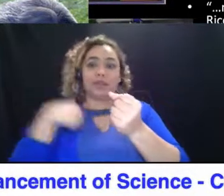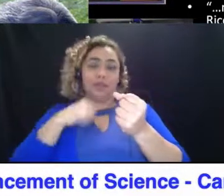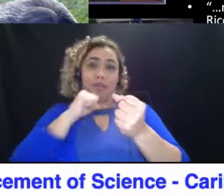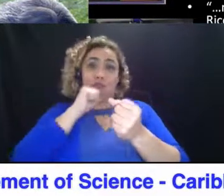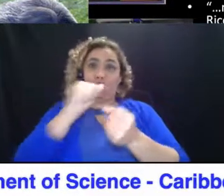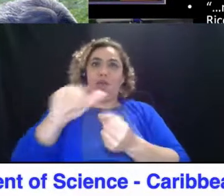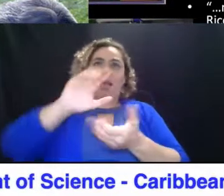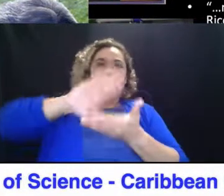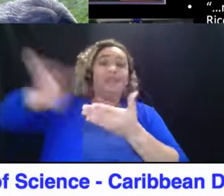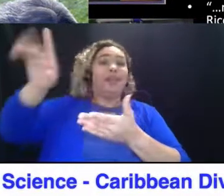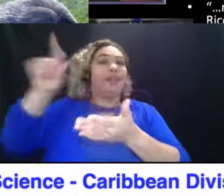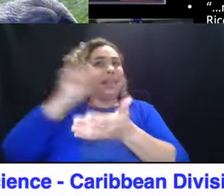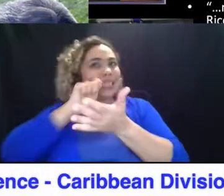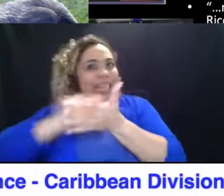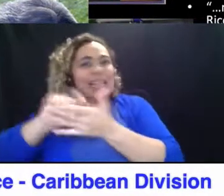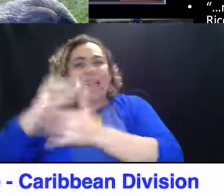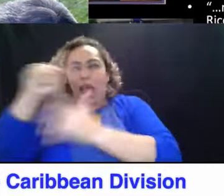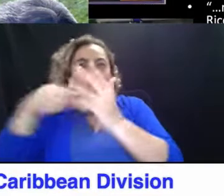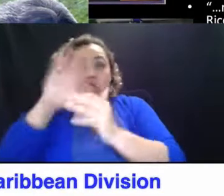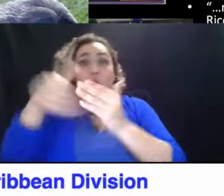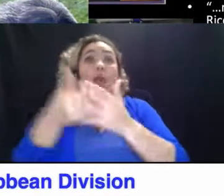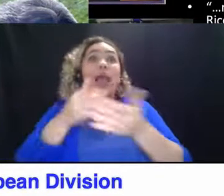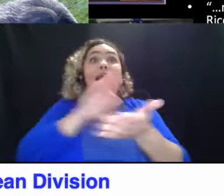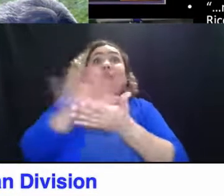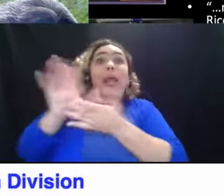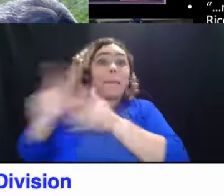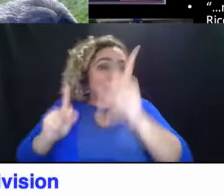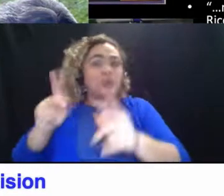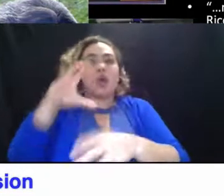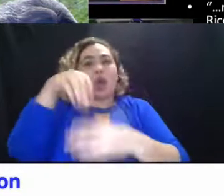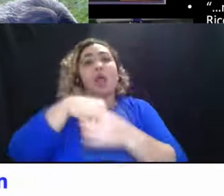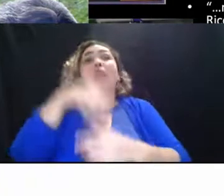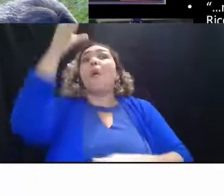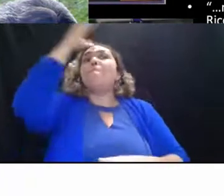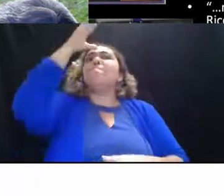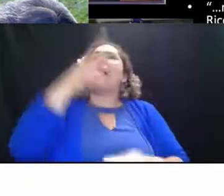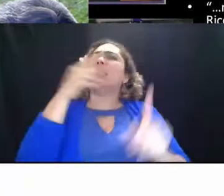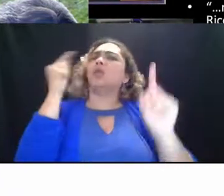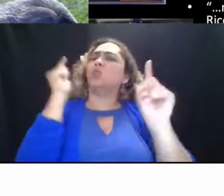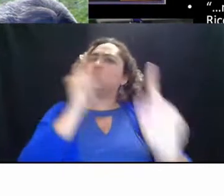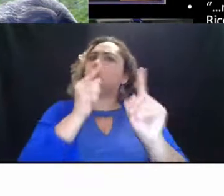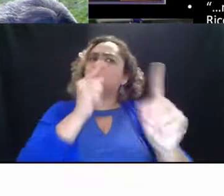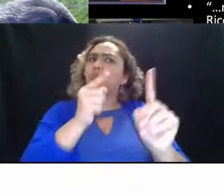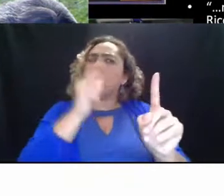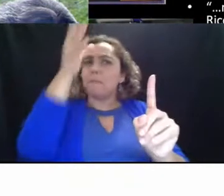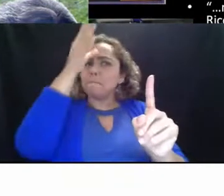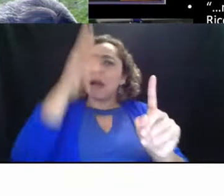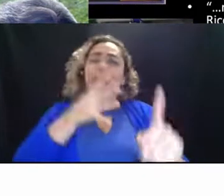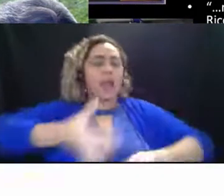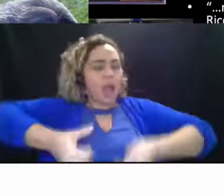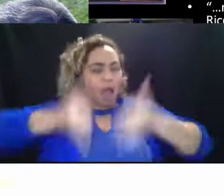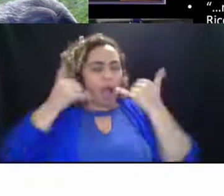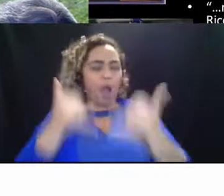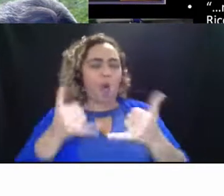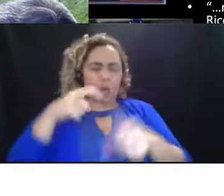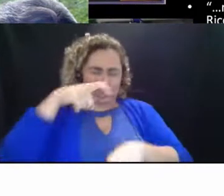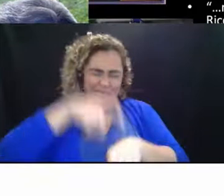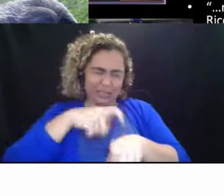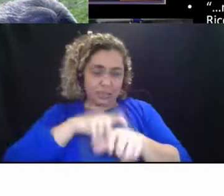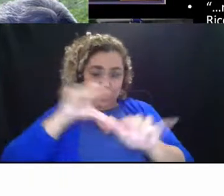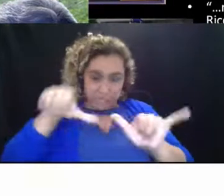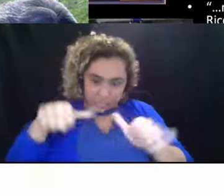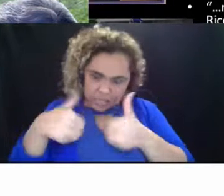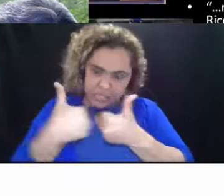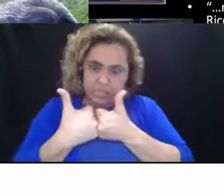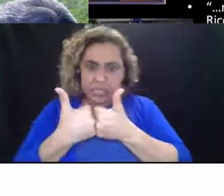atrás, mantenimiento, y muy particular con los padres, con los cuales ahora, en momentos desafiantes de